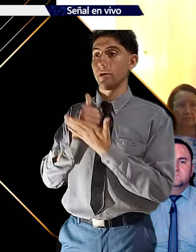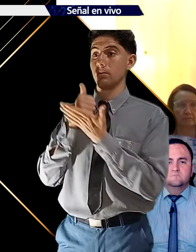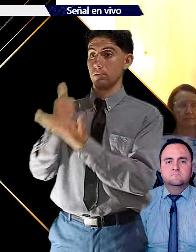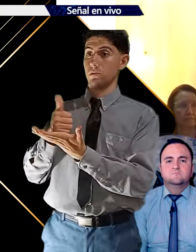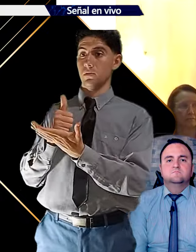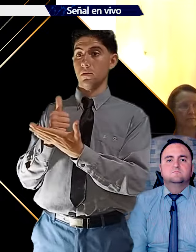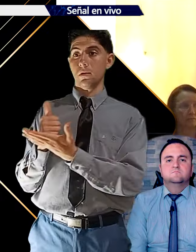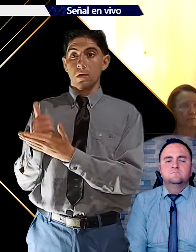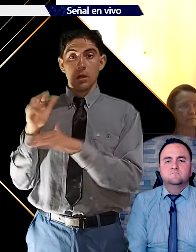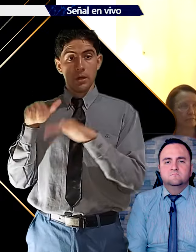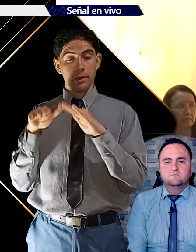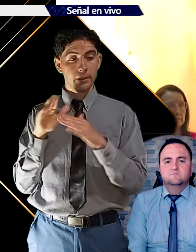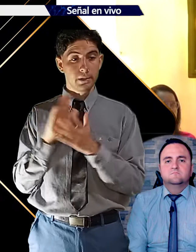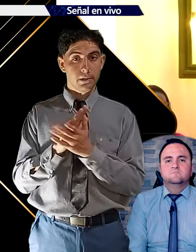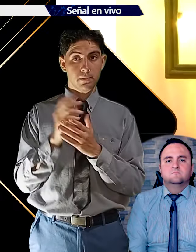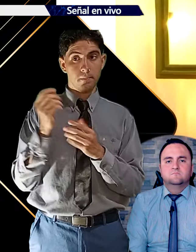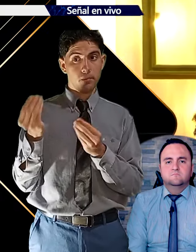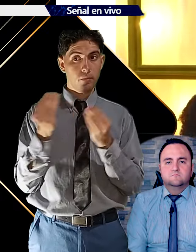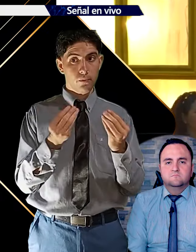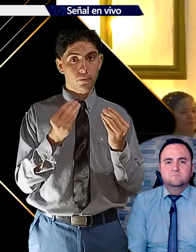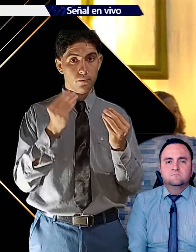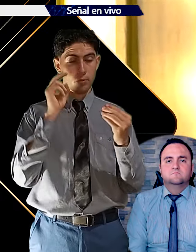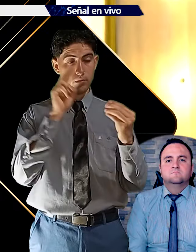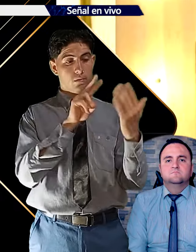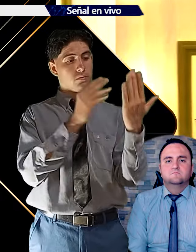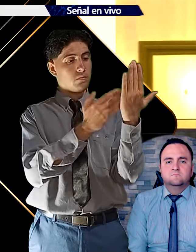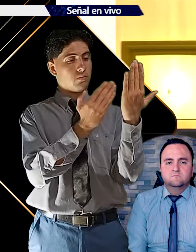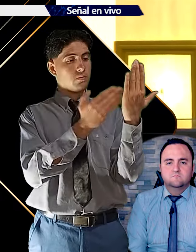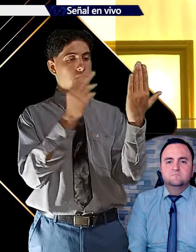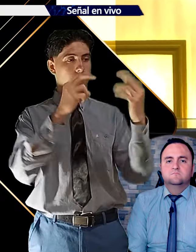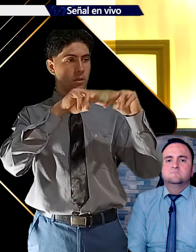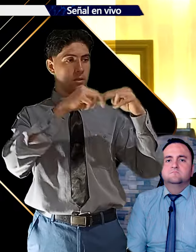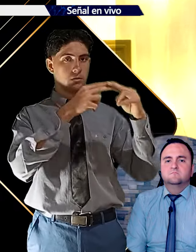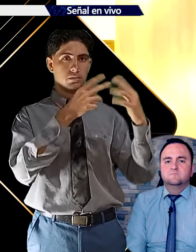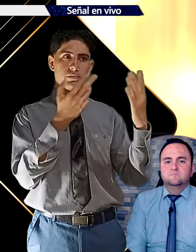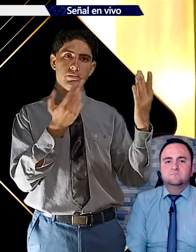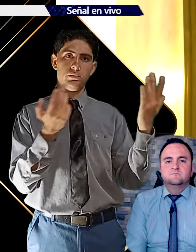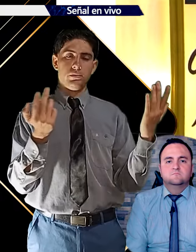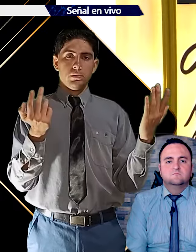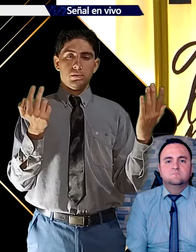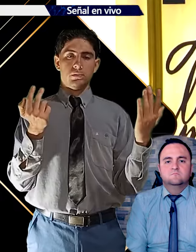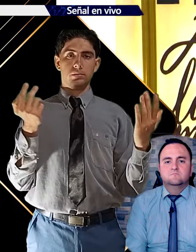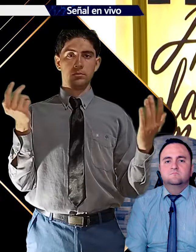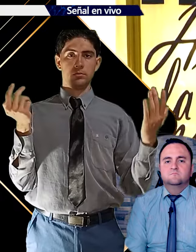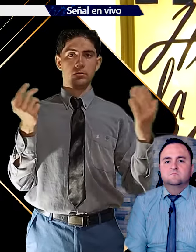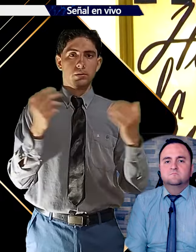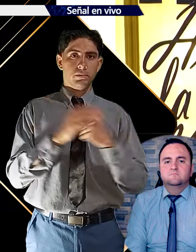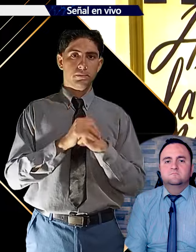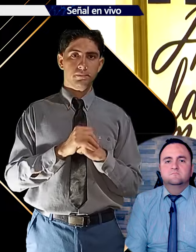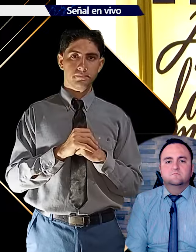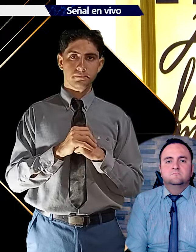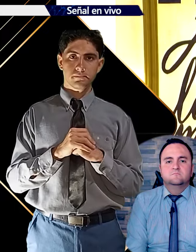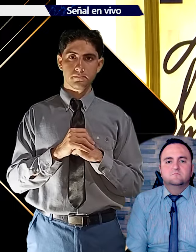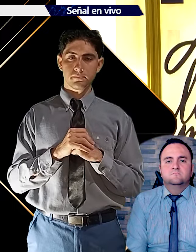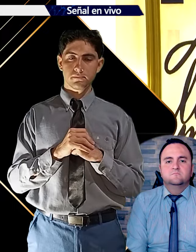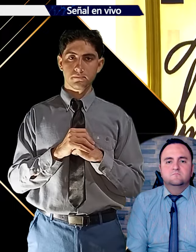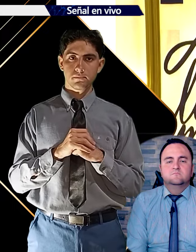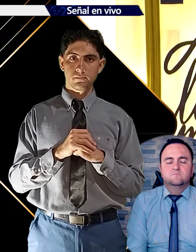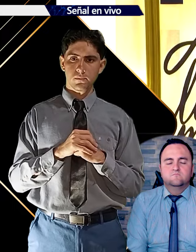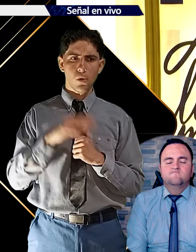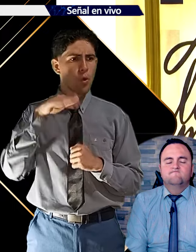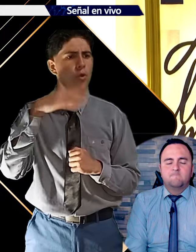porque son muy dados los adolescentes a caer en la pornografía, y entonces están con el aparato ahí viendo pornografía. Entonces apenas vienen papá y